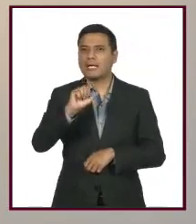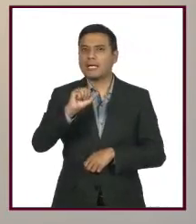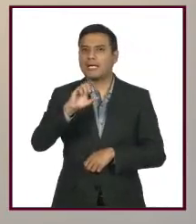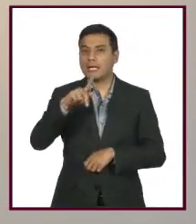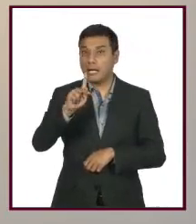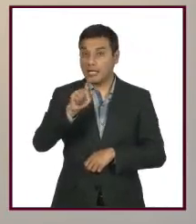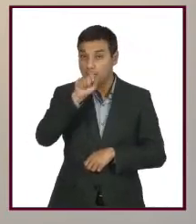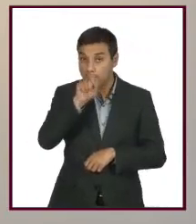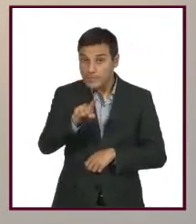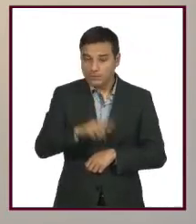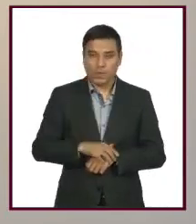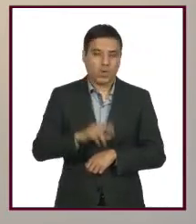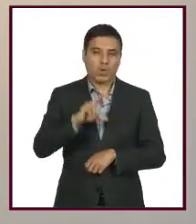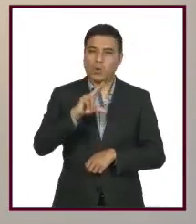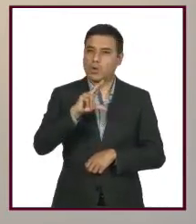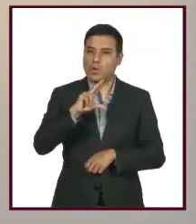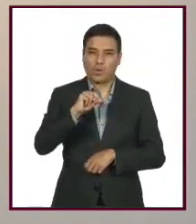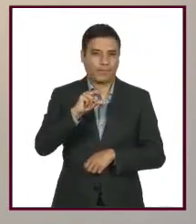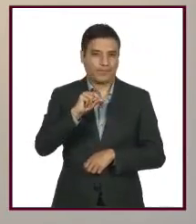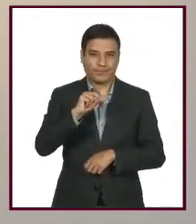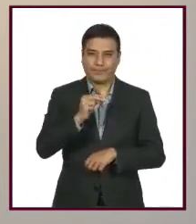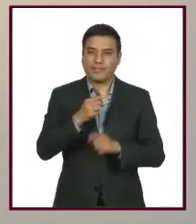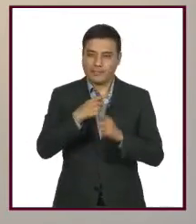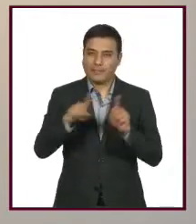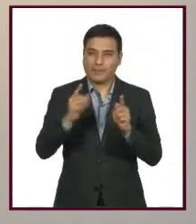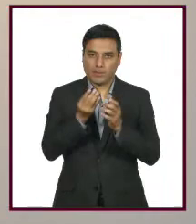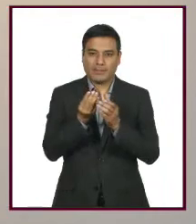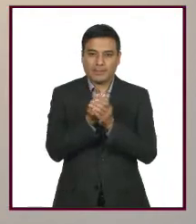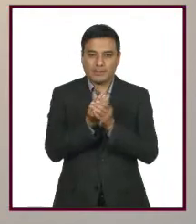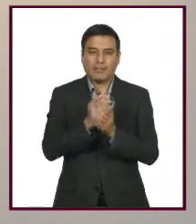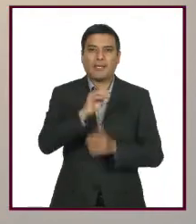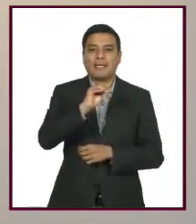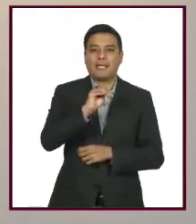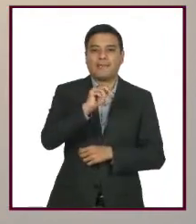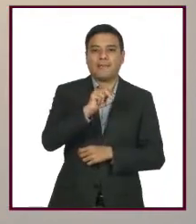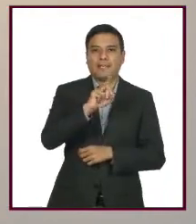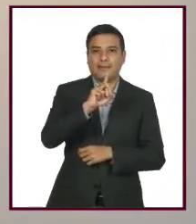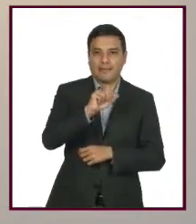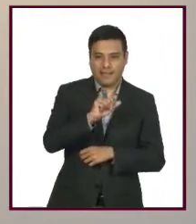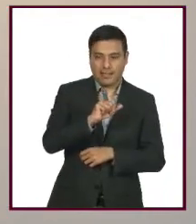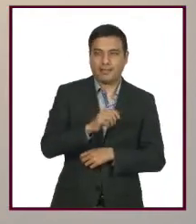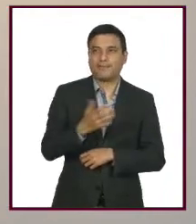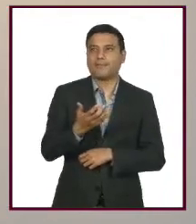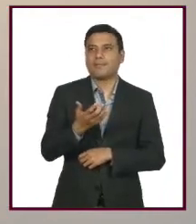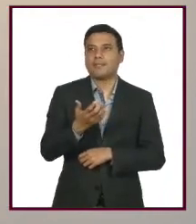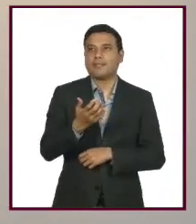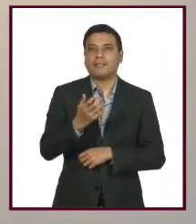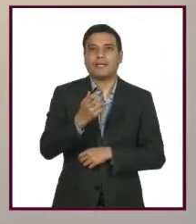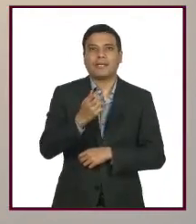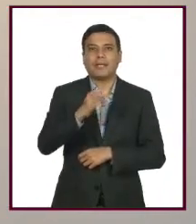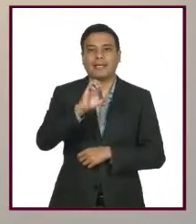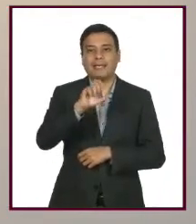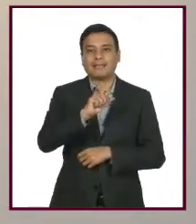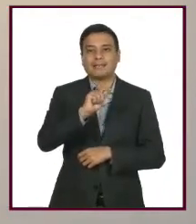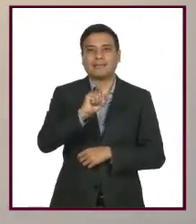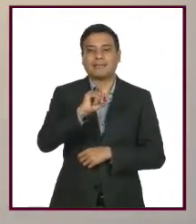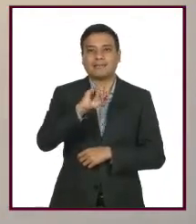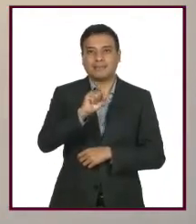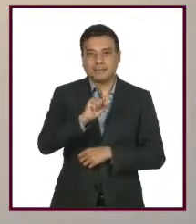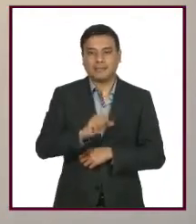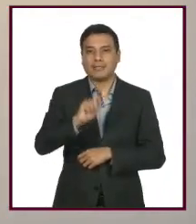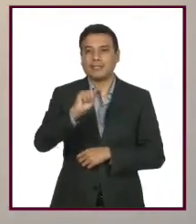de anfetamina. Al igual que el NMDA o el éxtasis o las tachas también, es otro tipo de